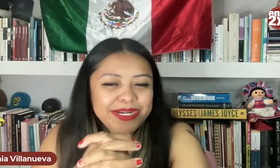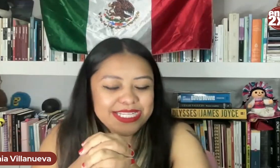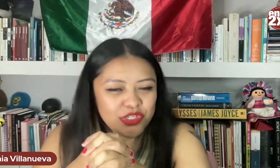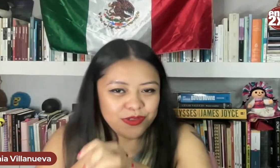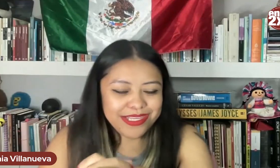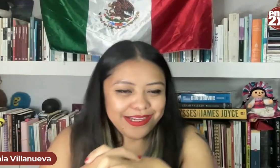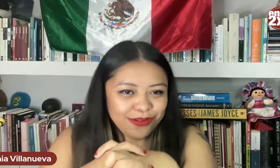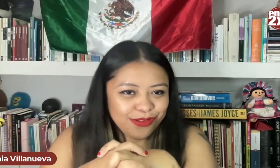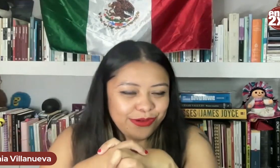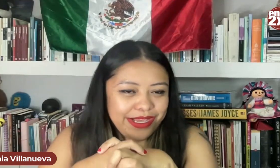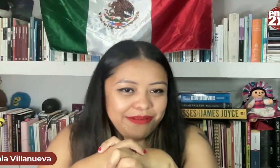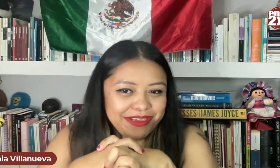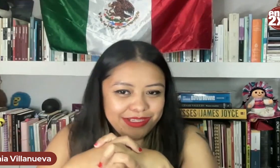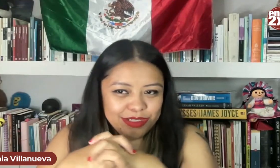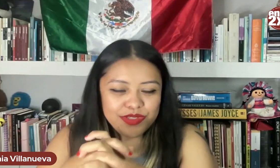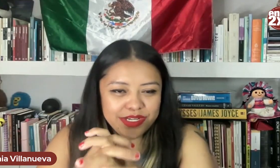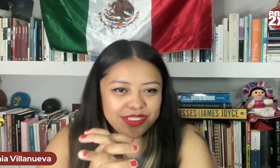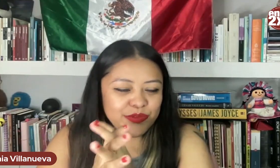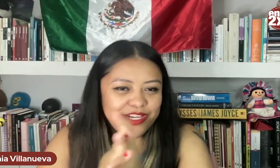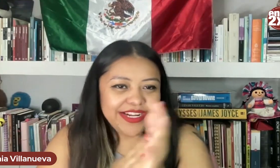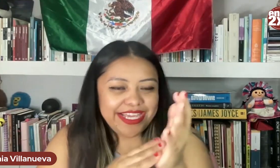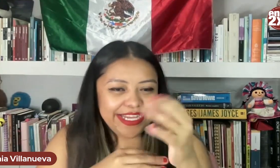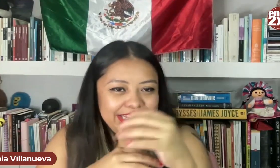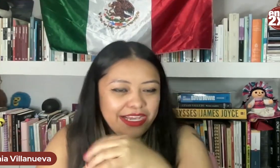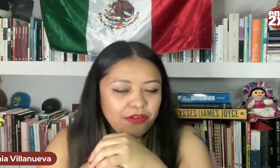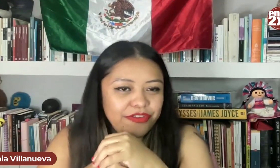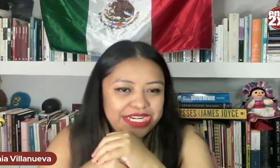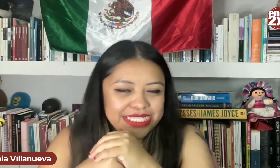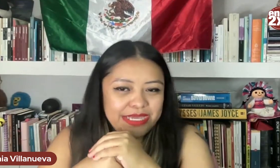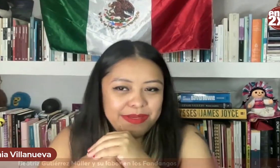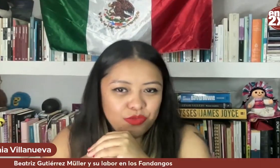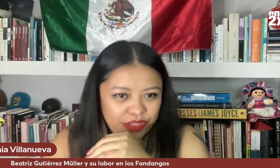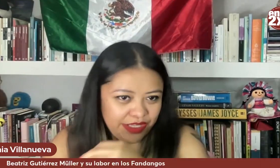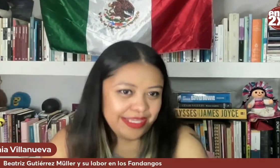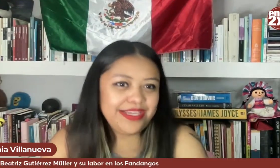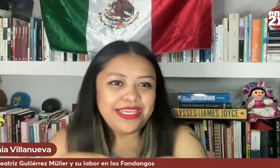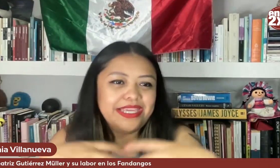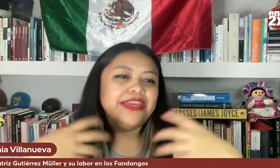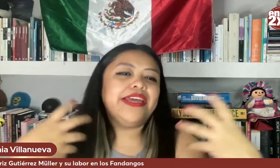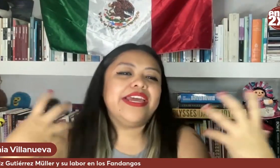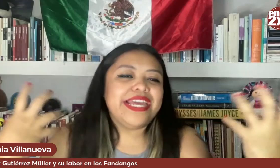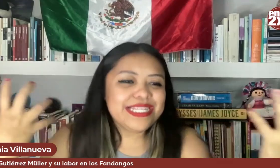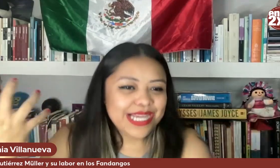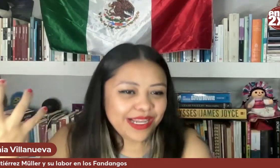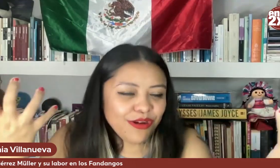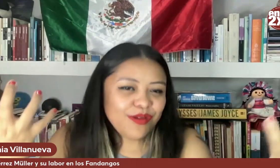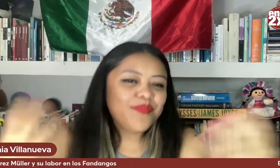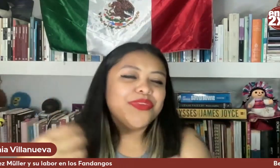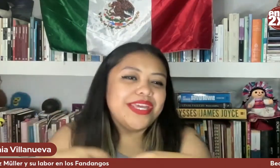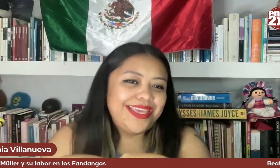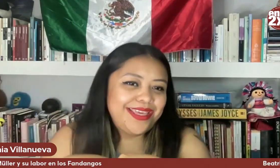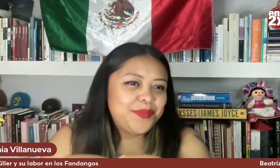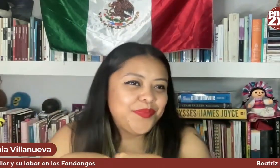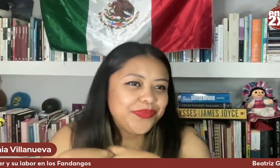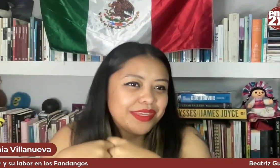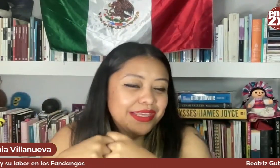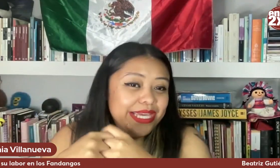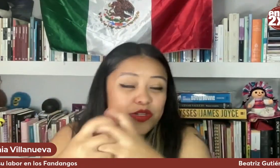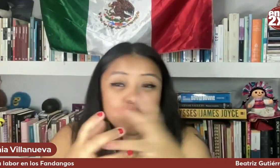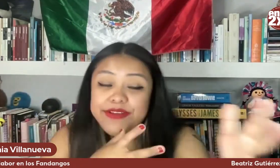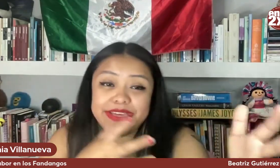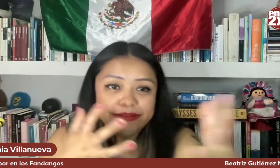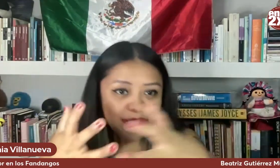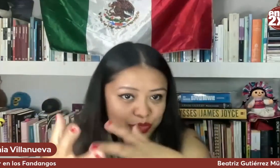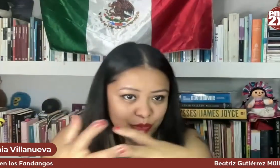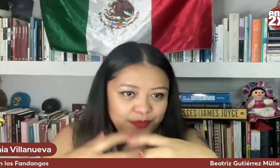Y fue la aparición de la doctora Beatriz Gutiérrez Müller en la conferencia matutina. Y es algo